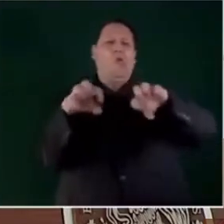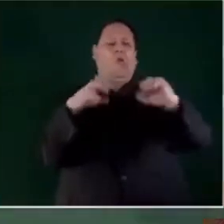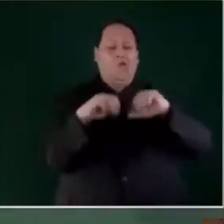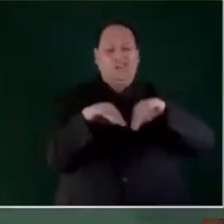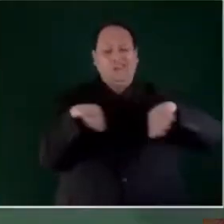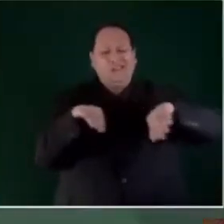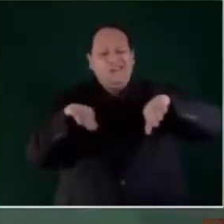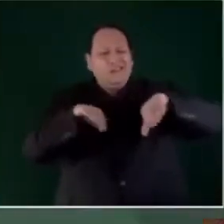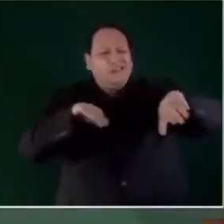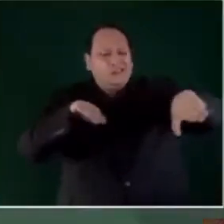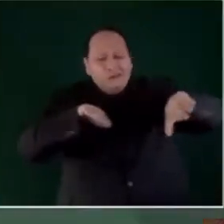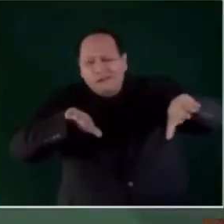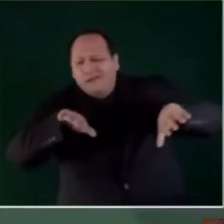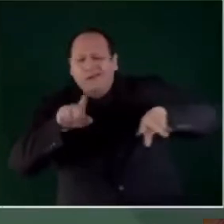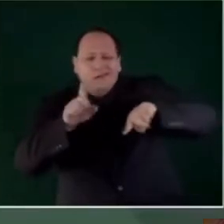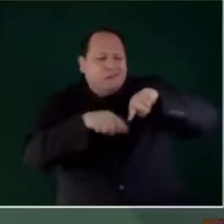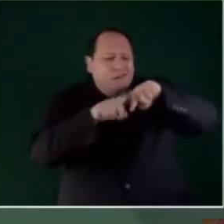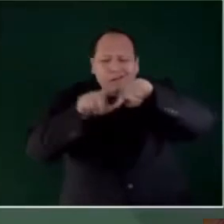para